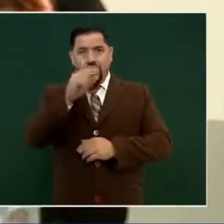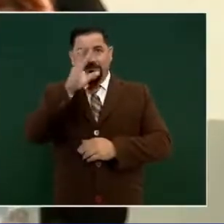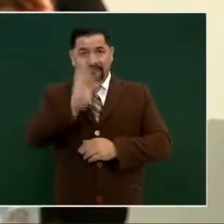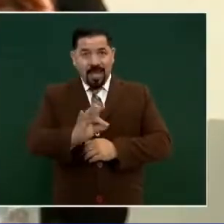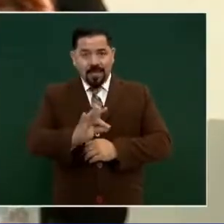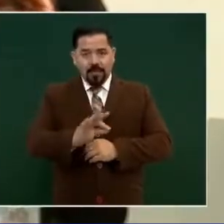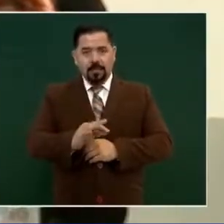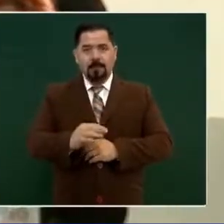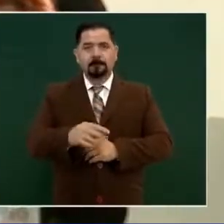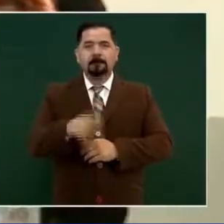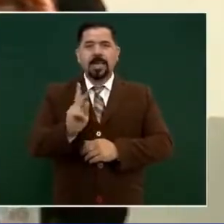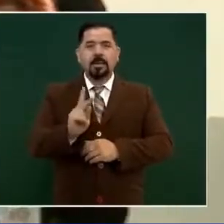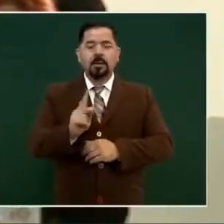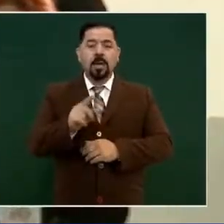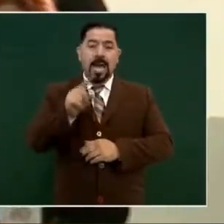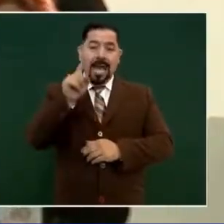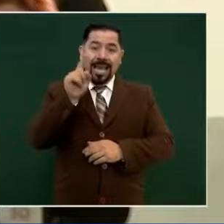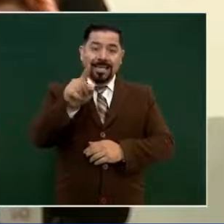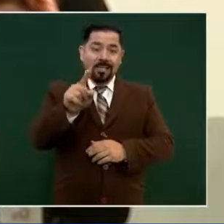fallado